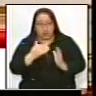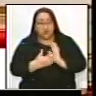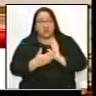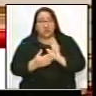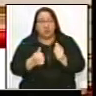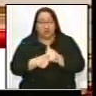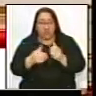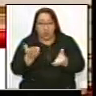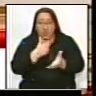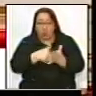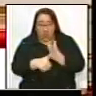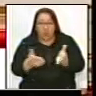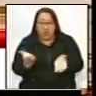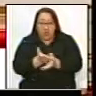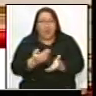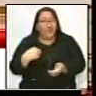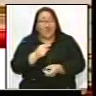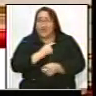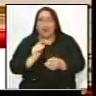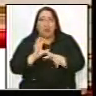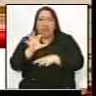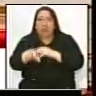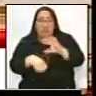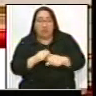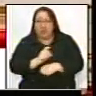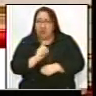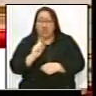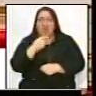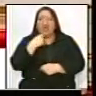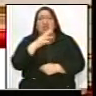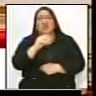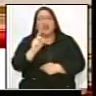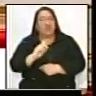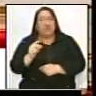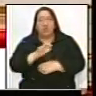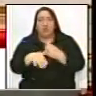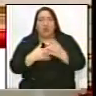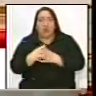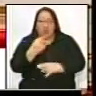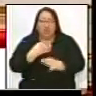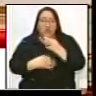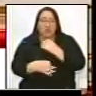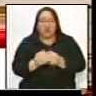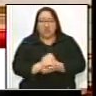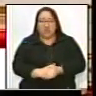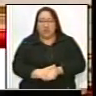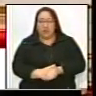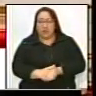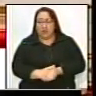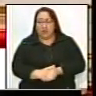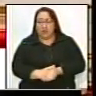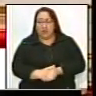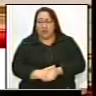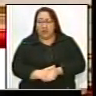con documentación que no somos lo que ellos nos dicen. Somos todo lo contrario.